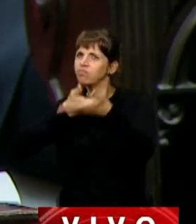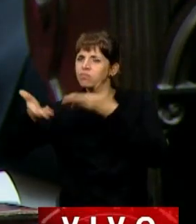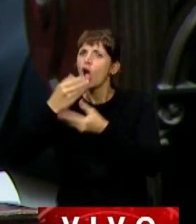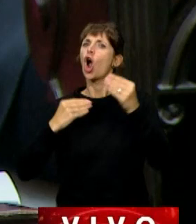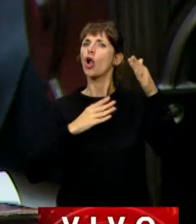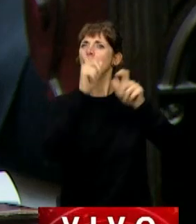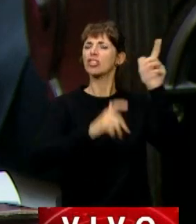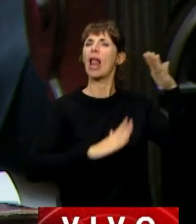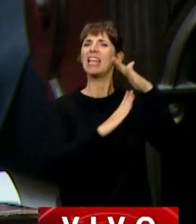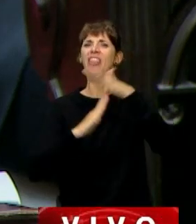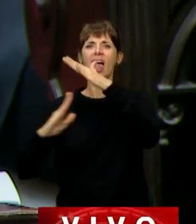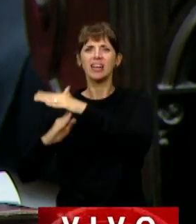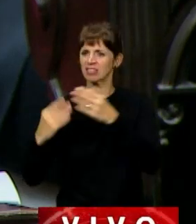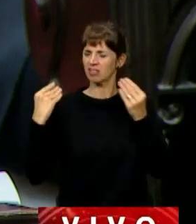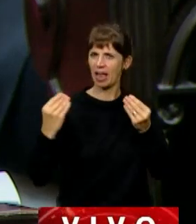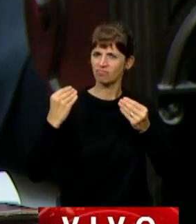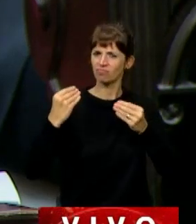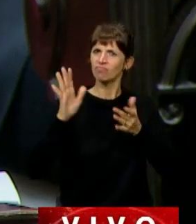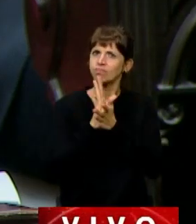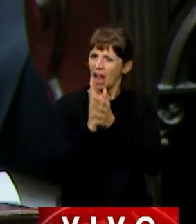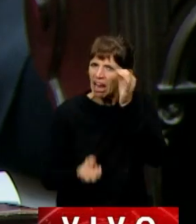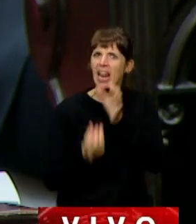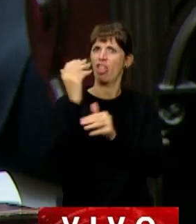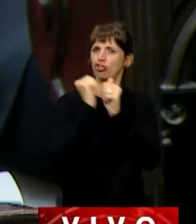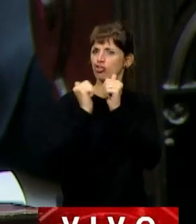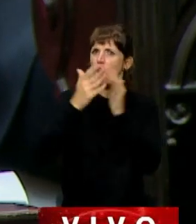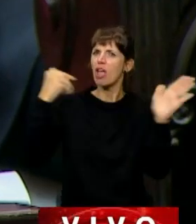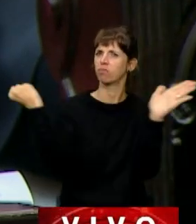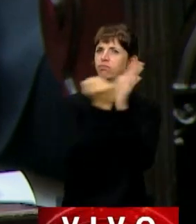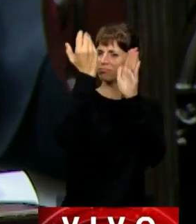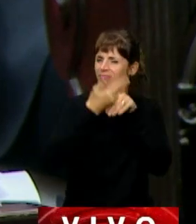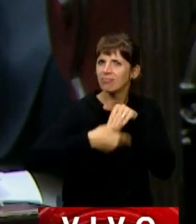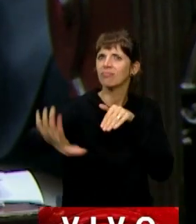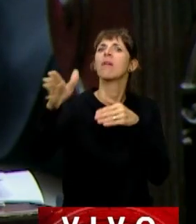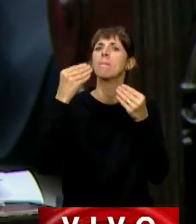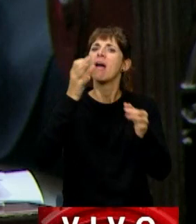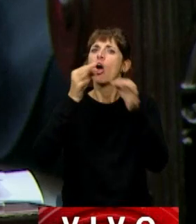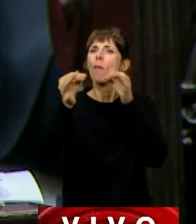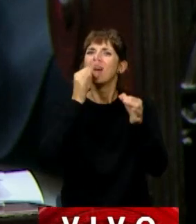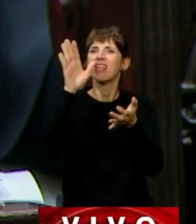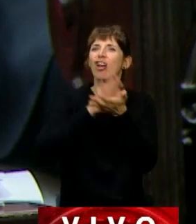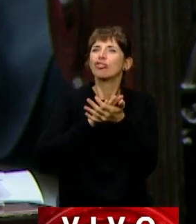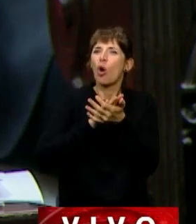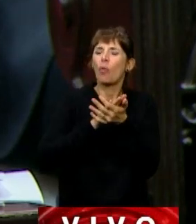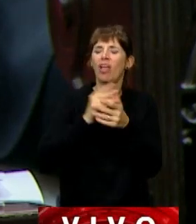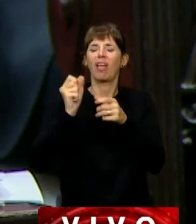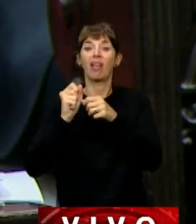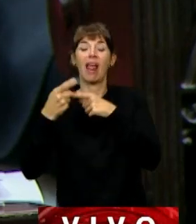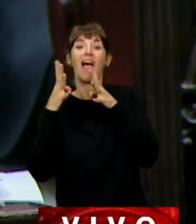forjando historia, y había cuestiones para conversar, como era la guerra Rusia y